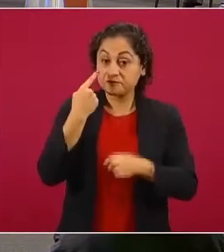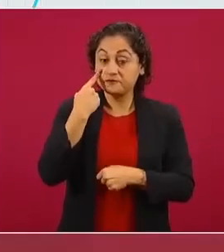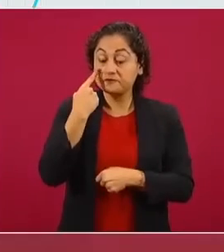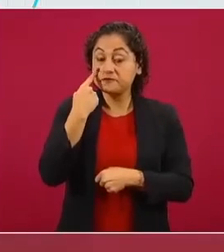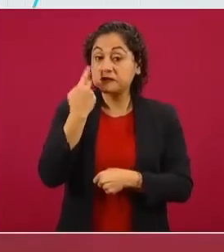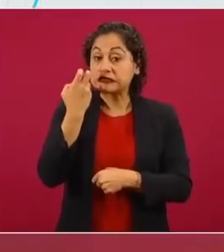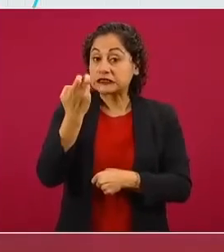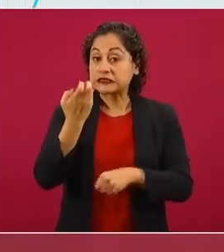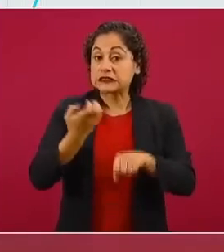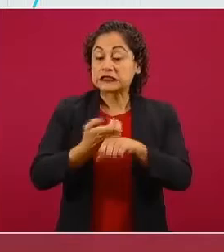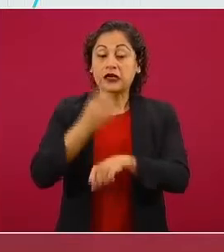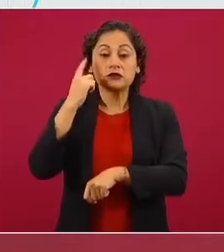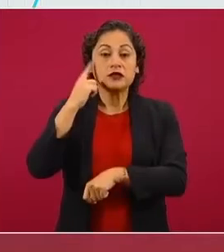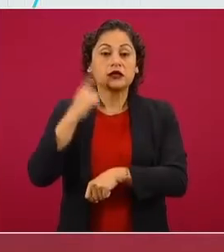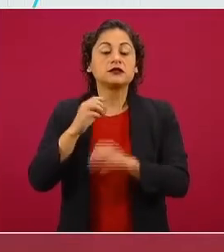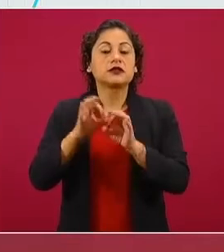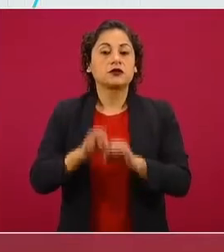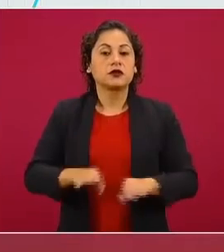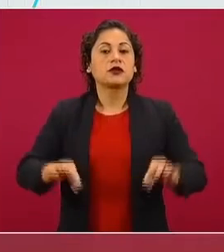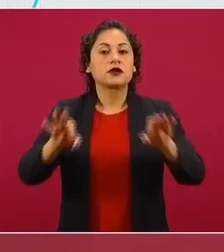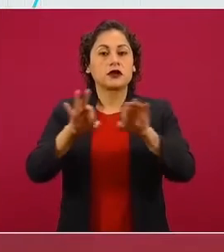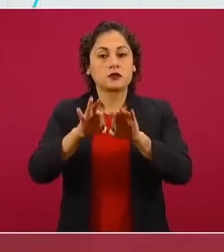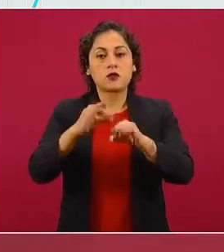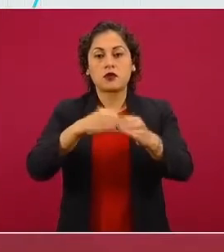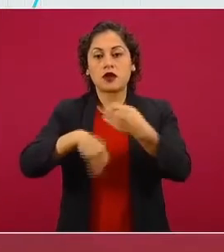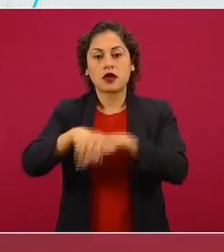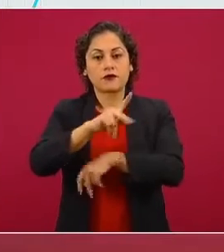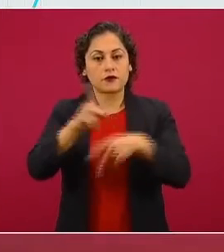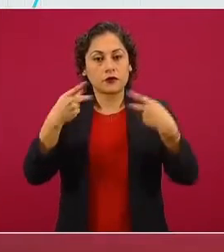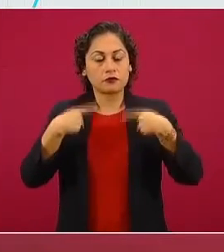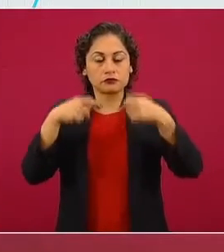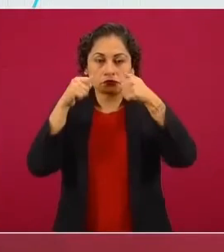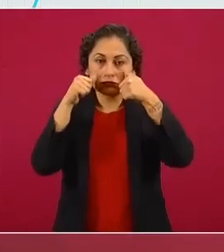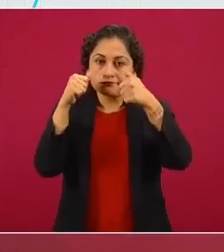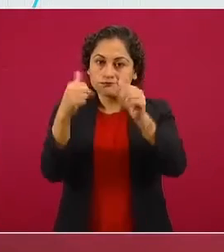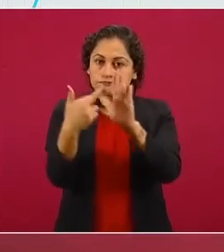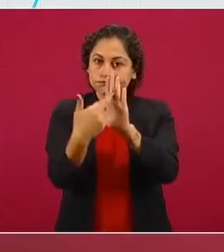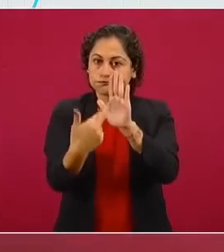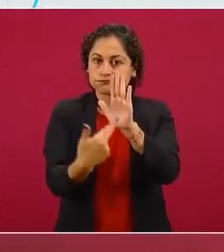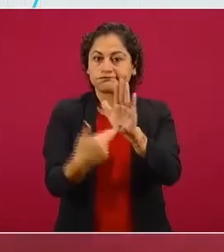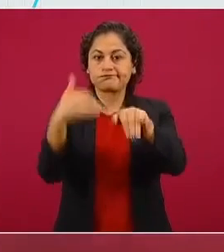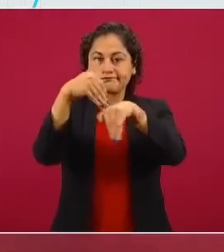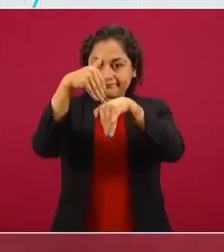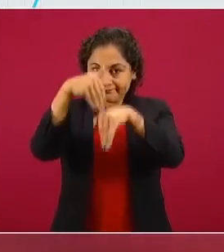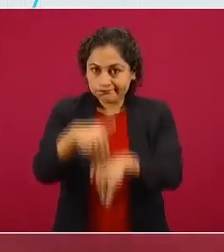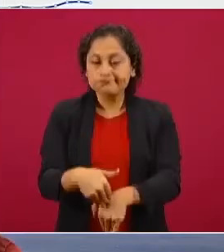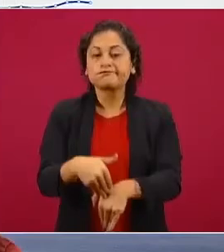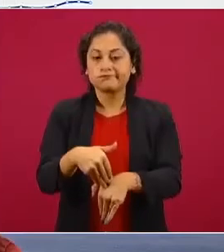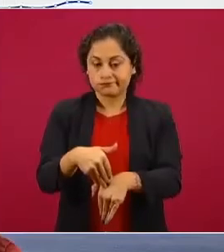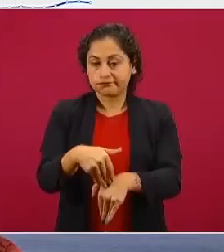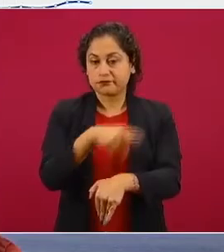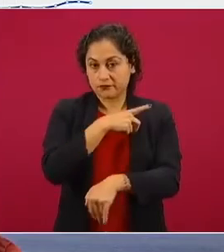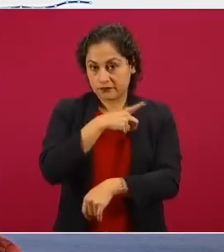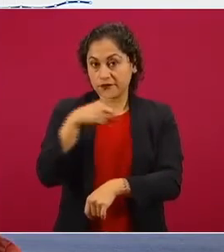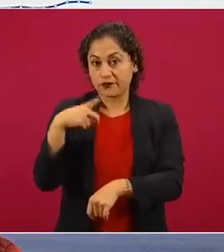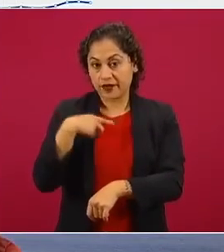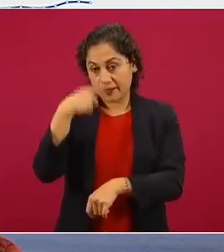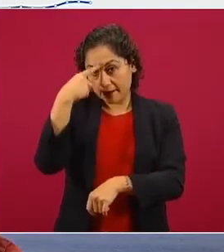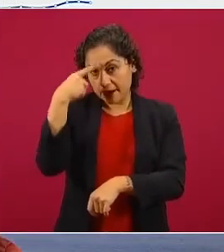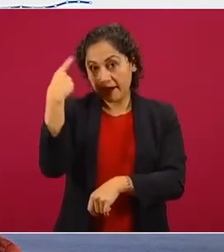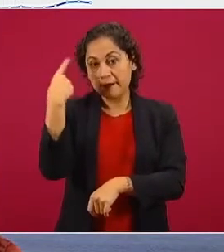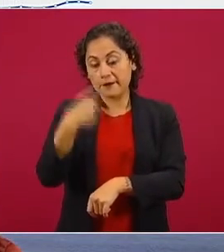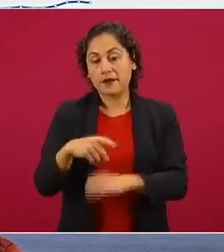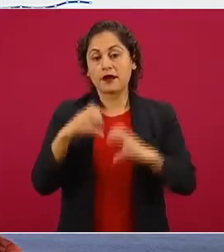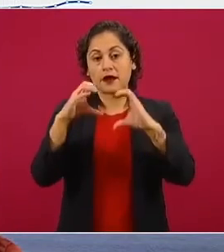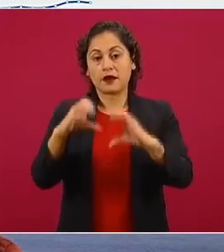también aumentar el involucramiento de la población y observar que se cumplan las restricciones necesarias de